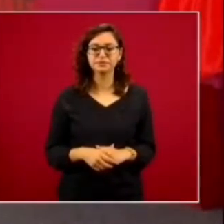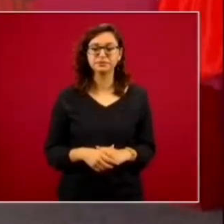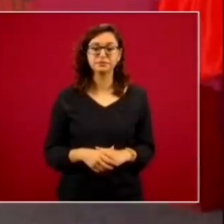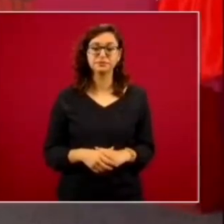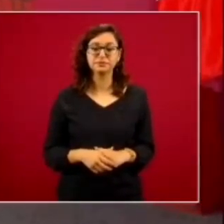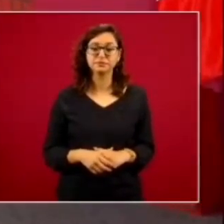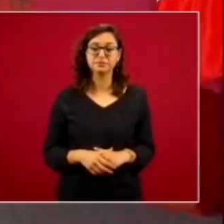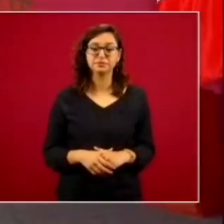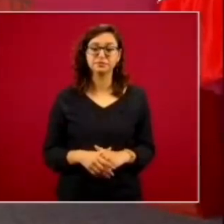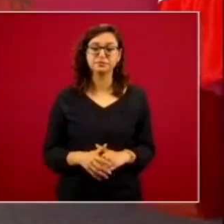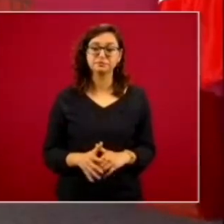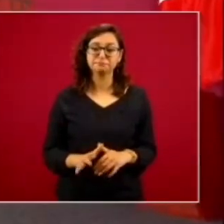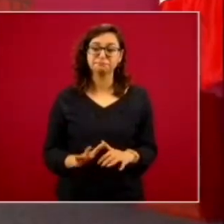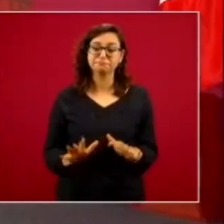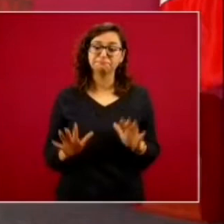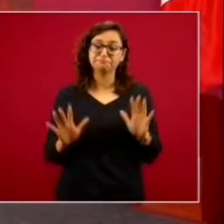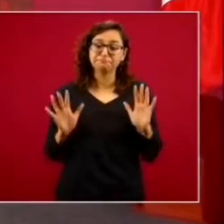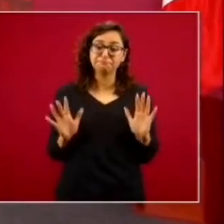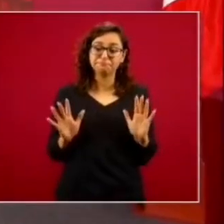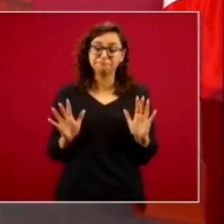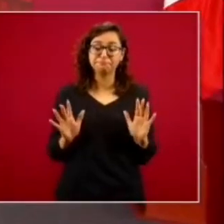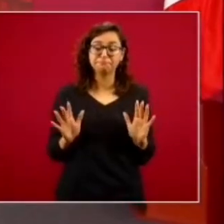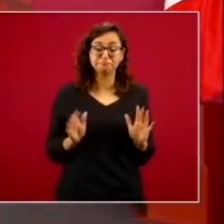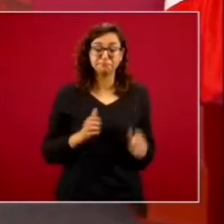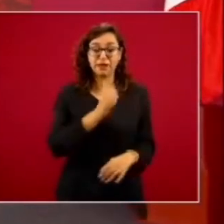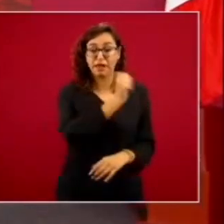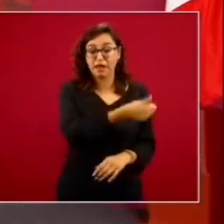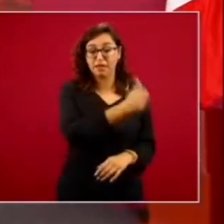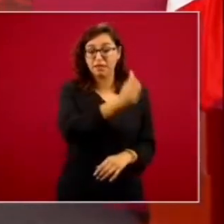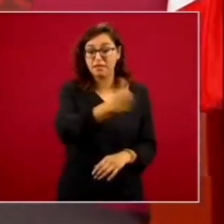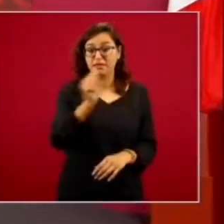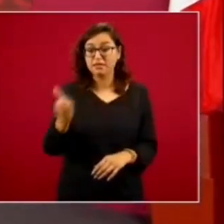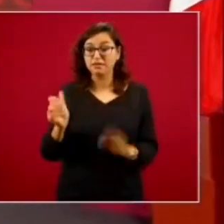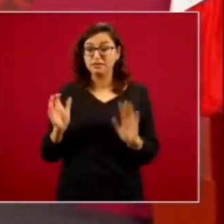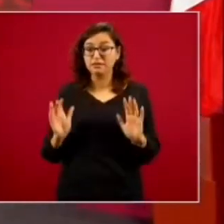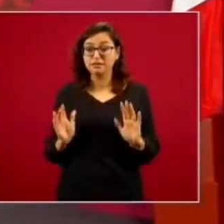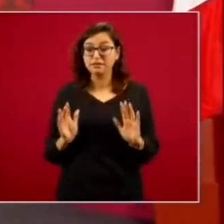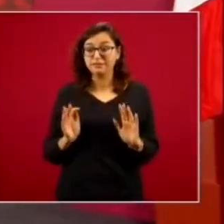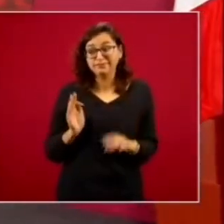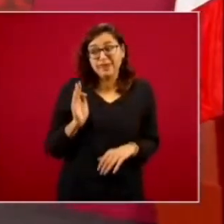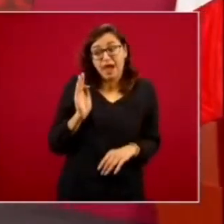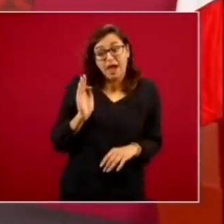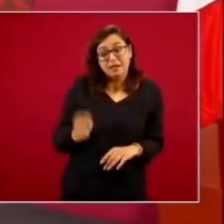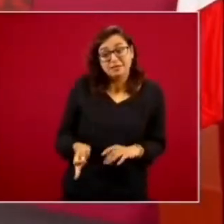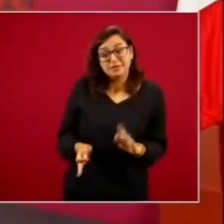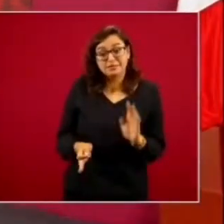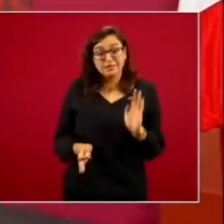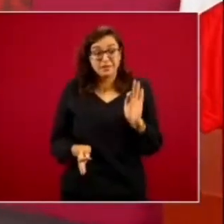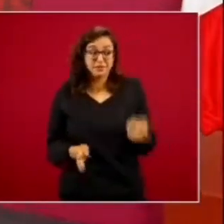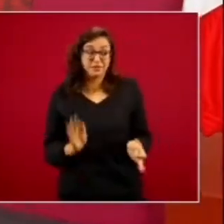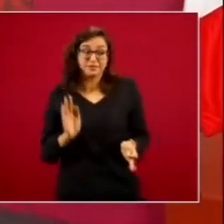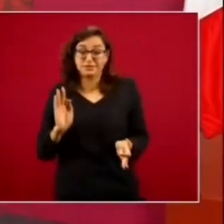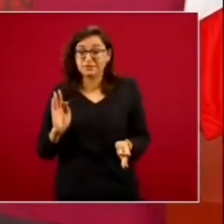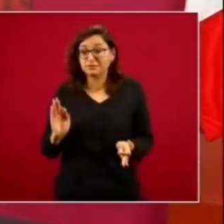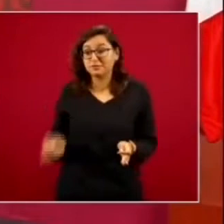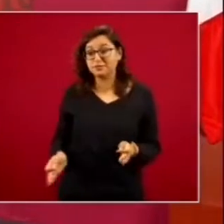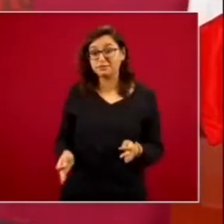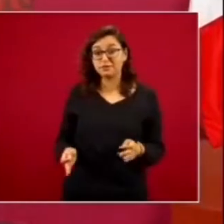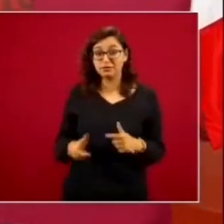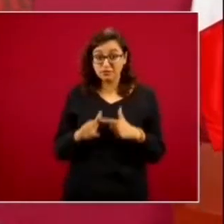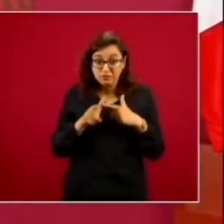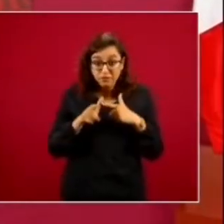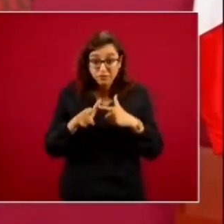se sitúe en el lugar que corresponda y no